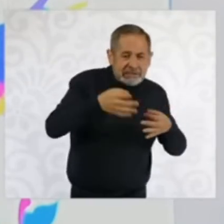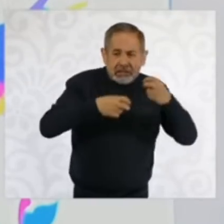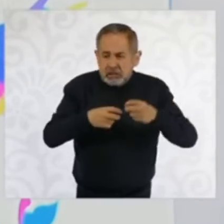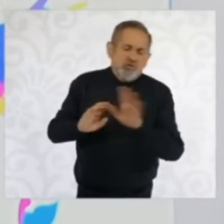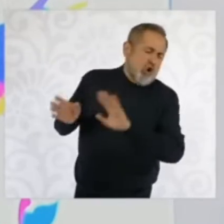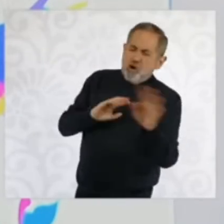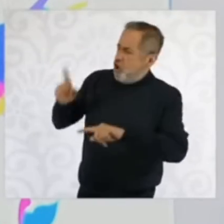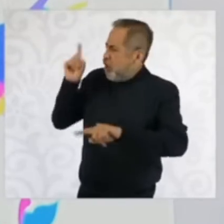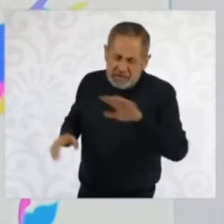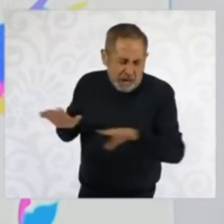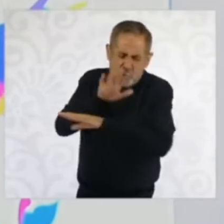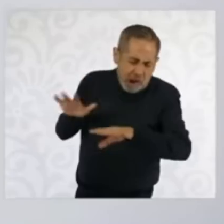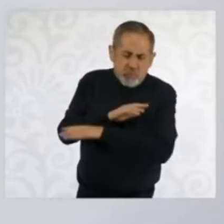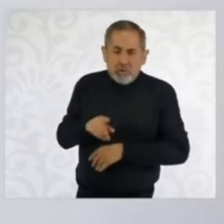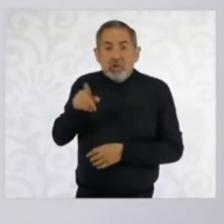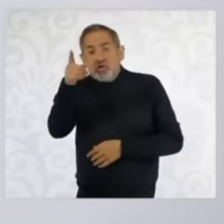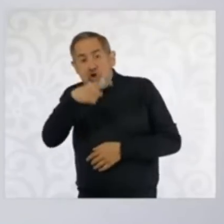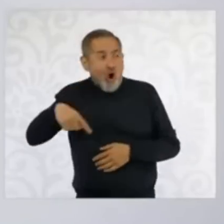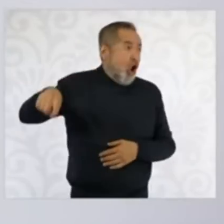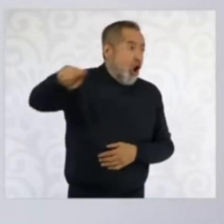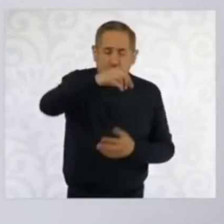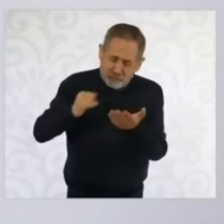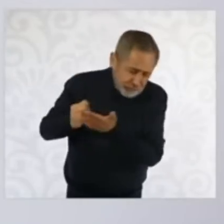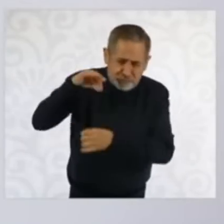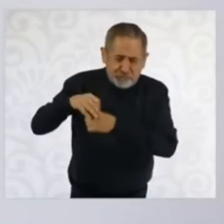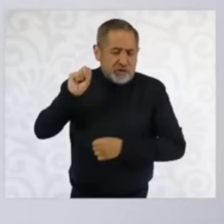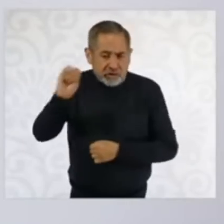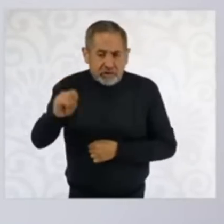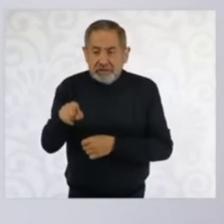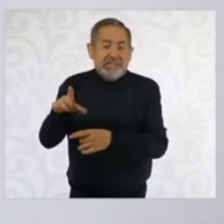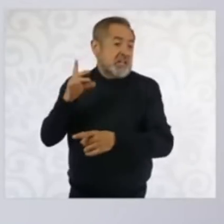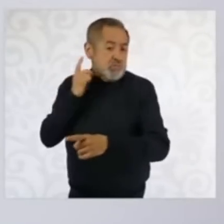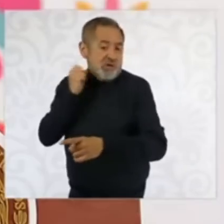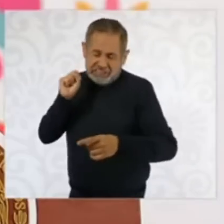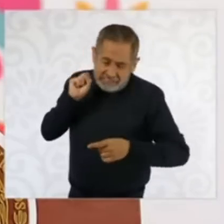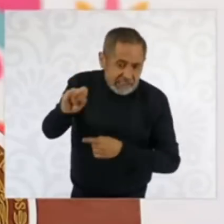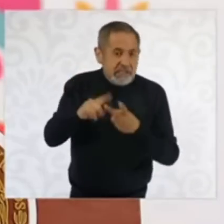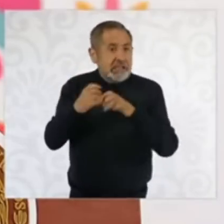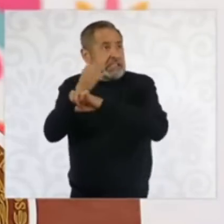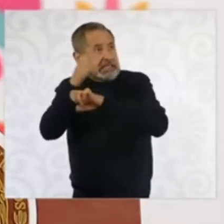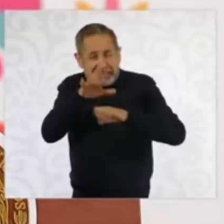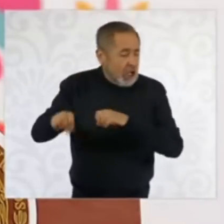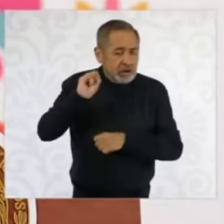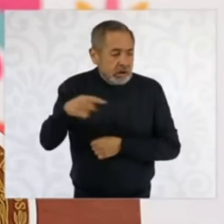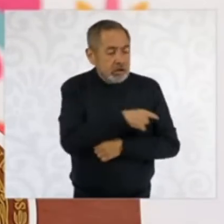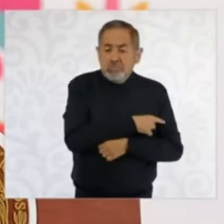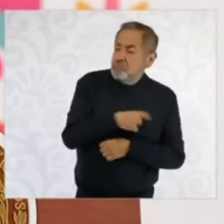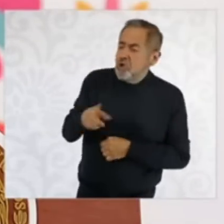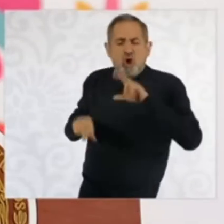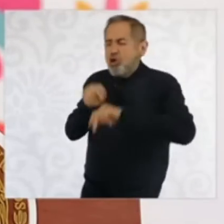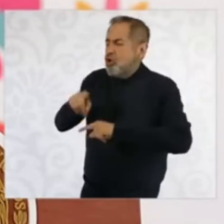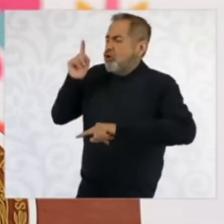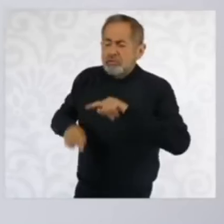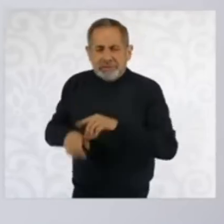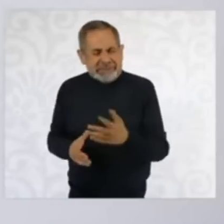quiere cambiar lo que decidió el pueblo de México, lo que decidió el constituyente. Todavía ayer el ministro Juan